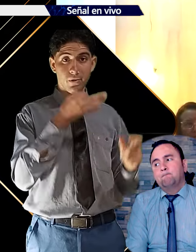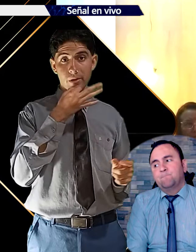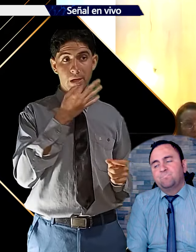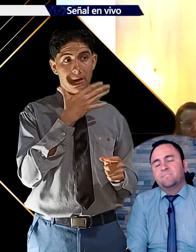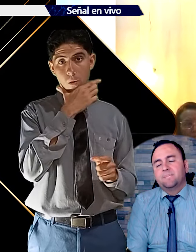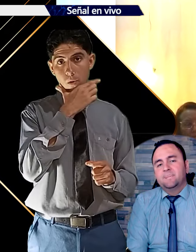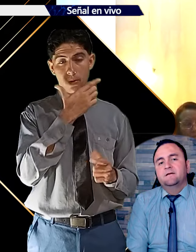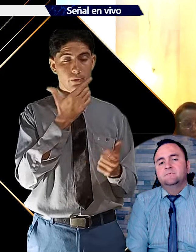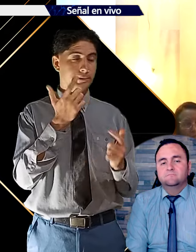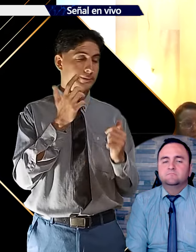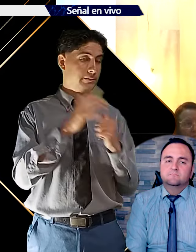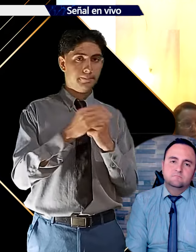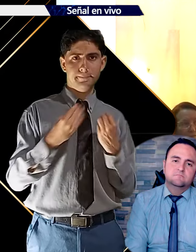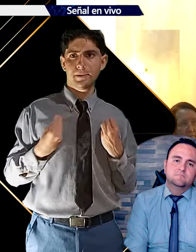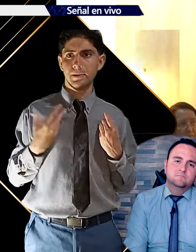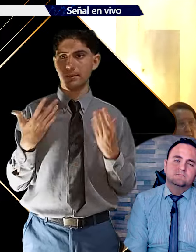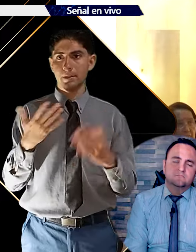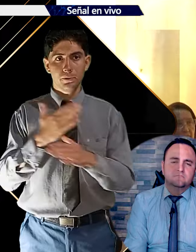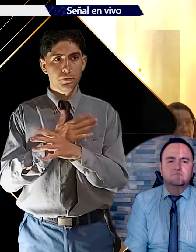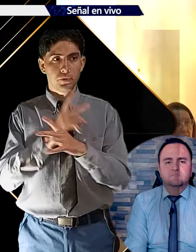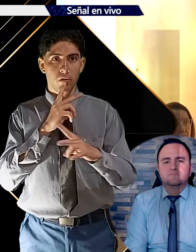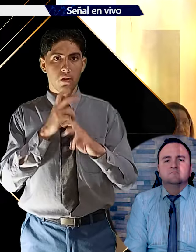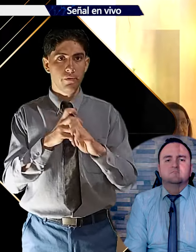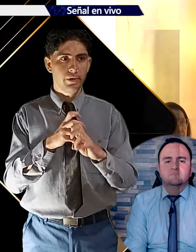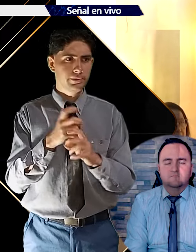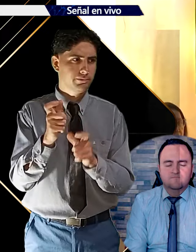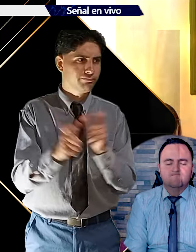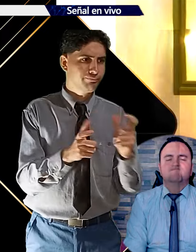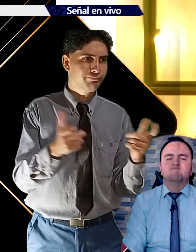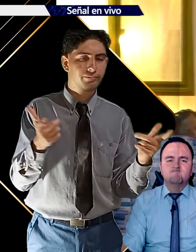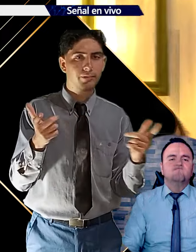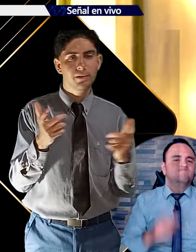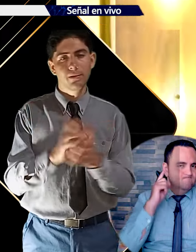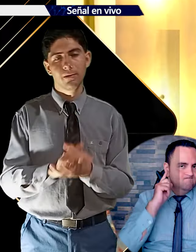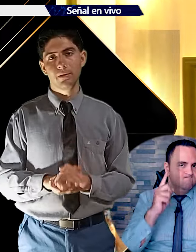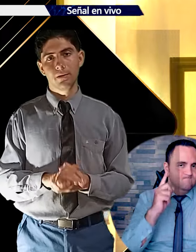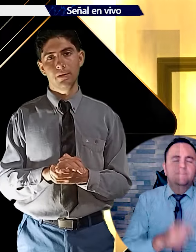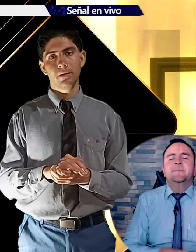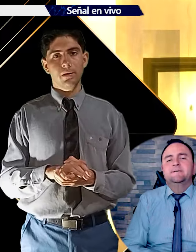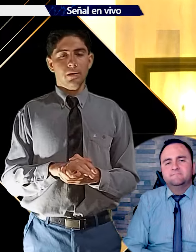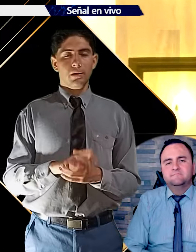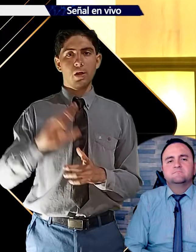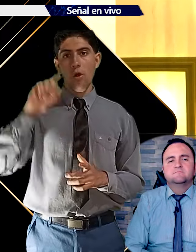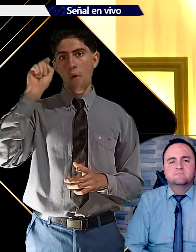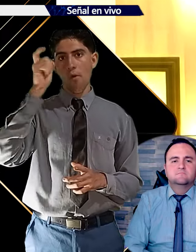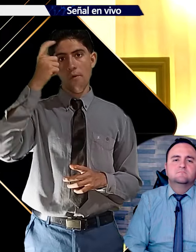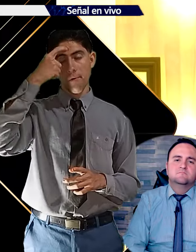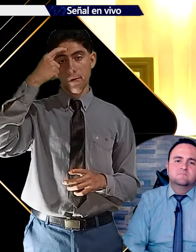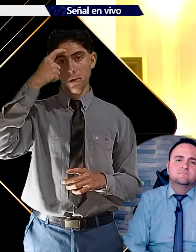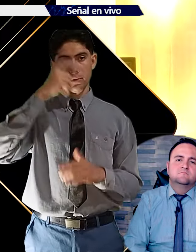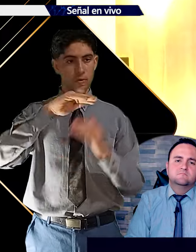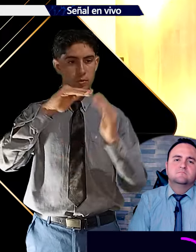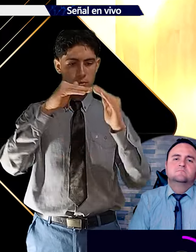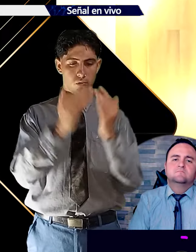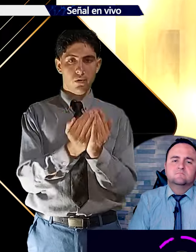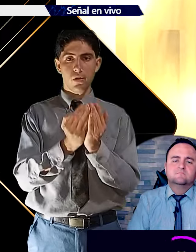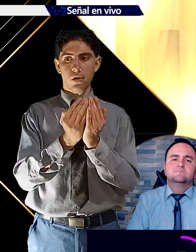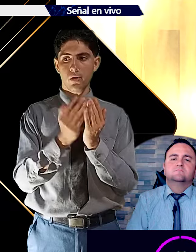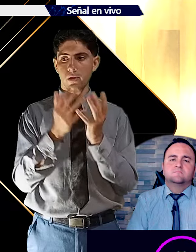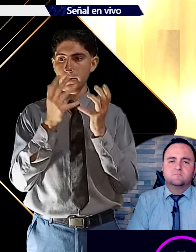lesbianas. Con todo respeto lo digo, pero eso es lo que estamos viviendo. Estamos viviendo un Sodoma y un Gomorra. Y lamentablemente los colegios,